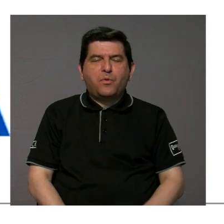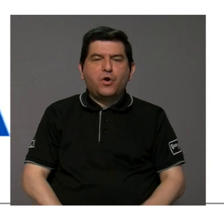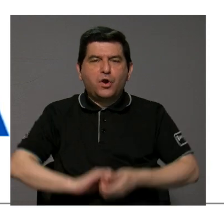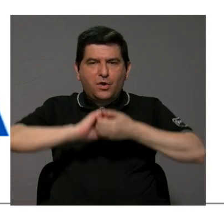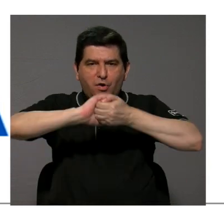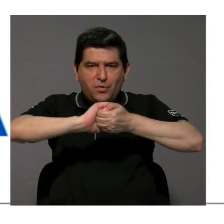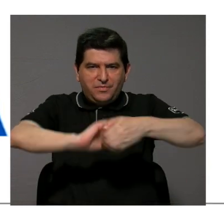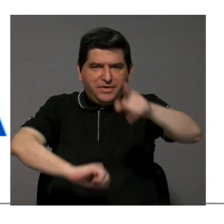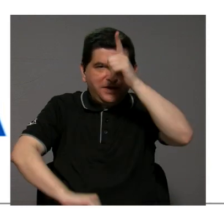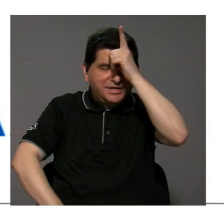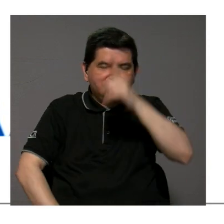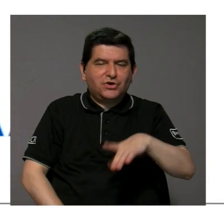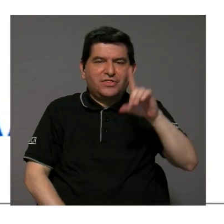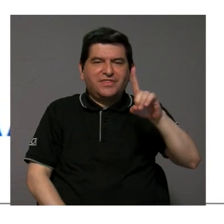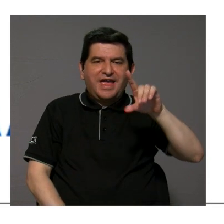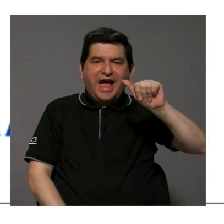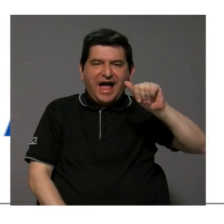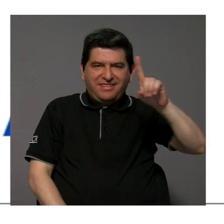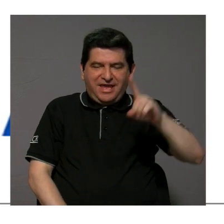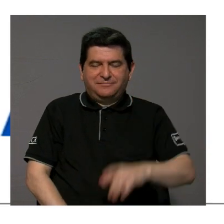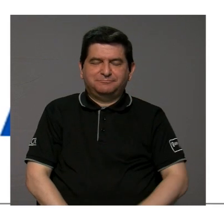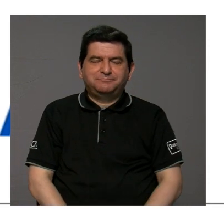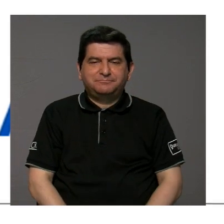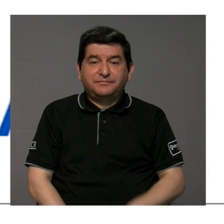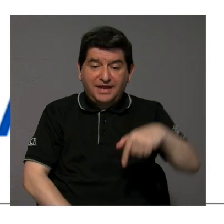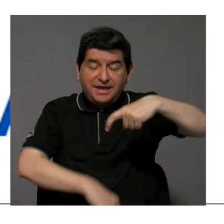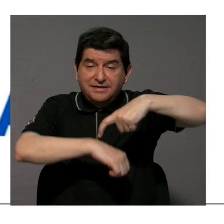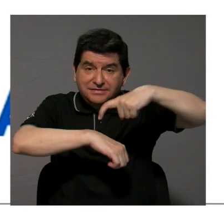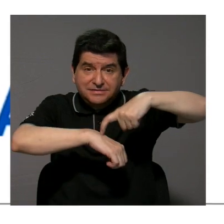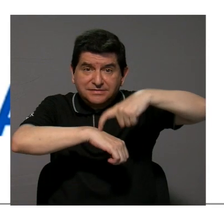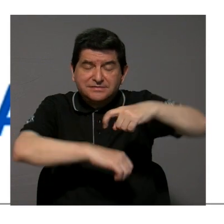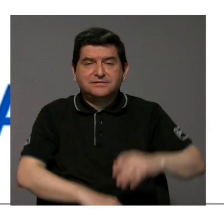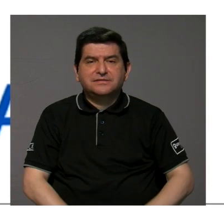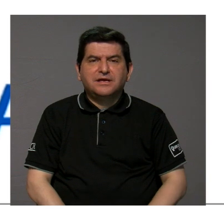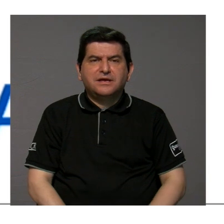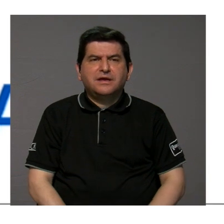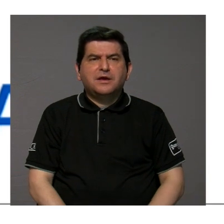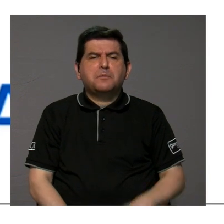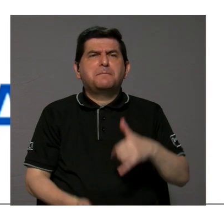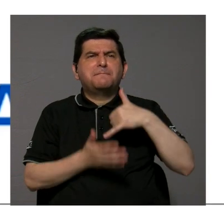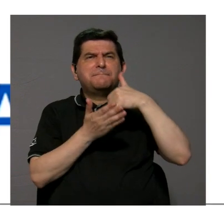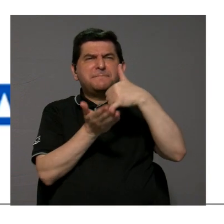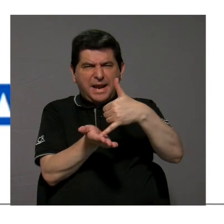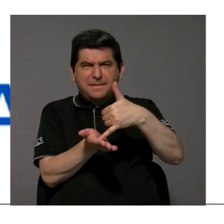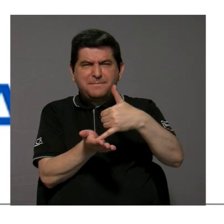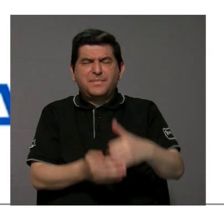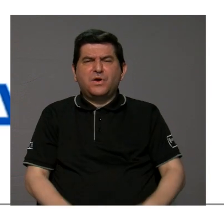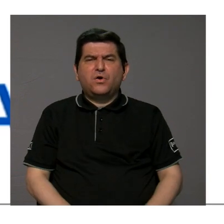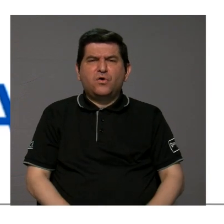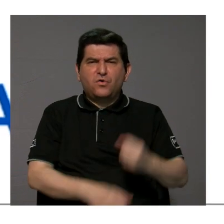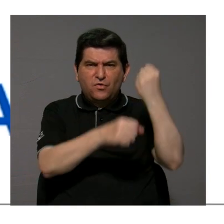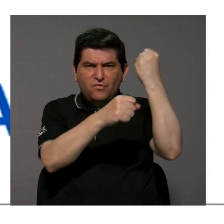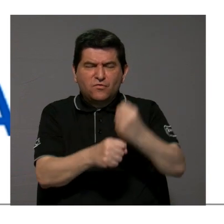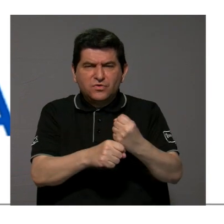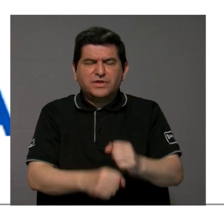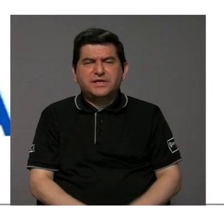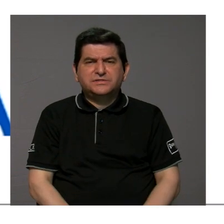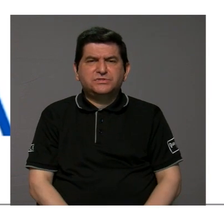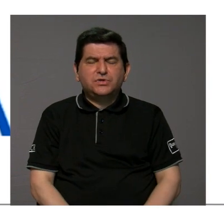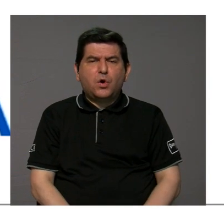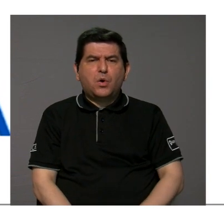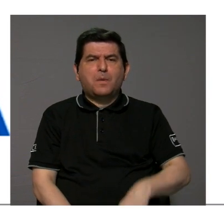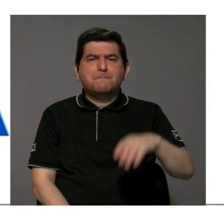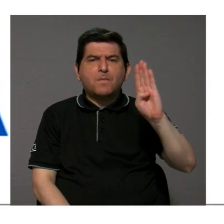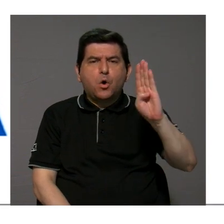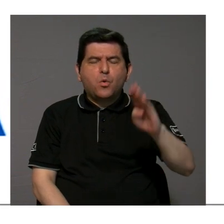cooperación alemana, del DAAD. En este momento obtuve un premio de la Fundación von Humboldt en